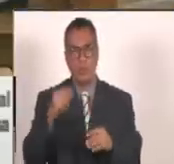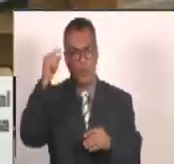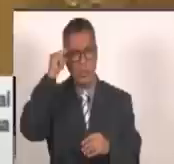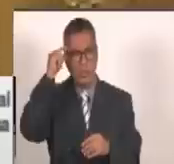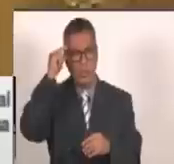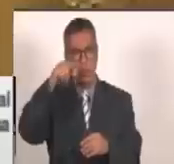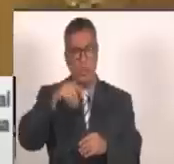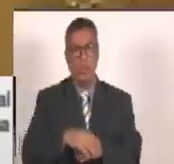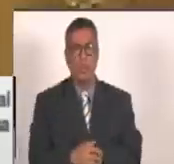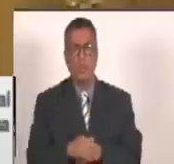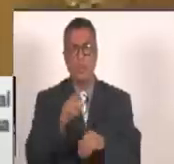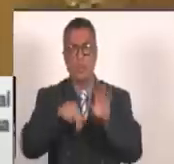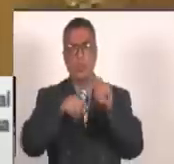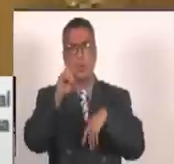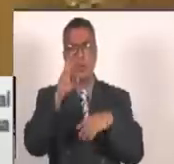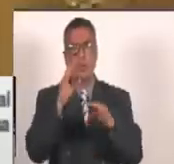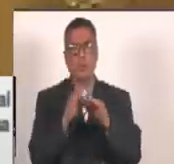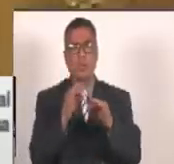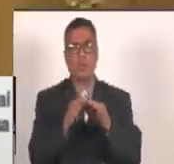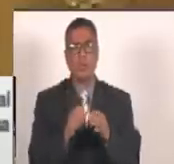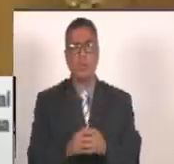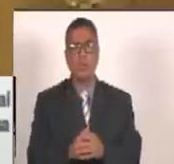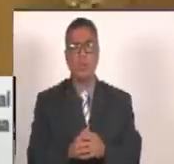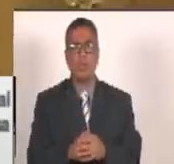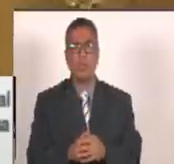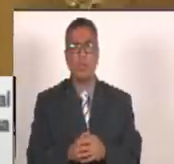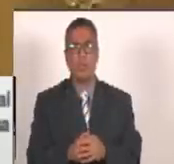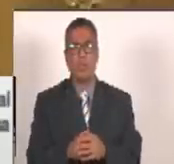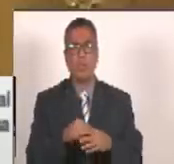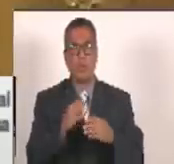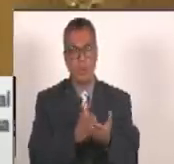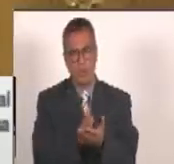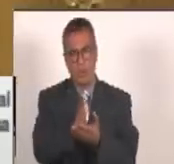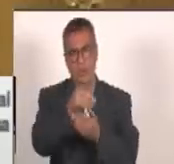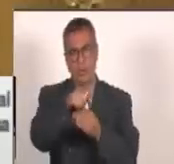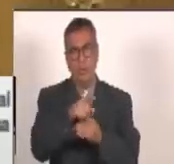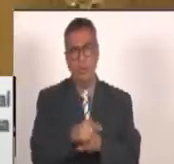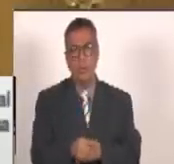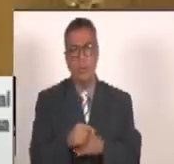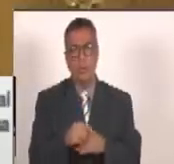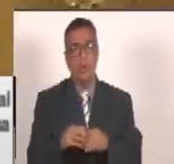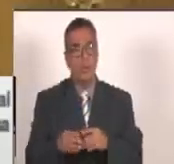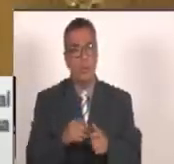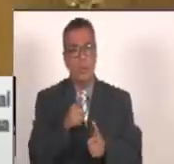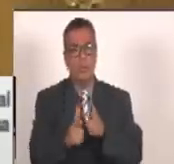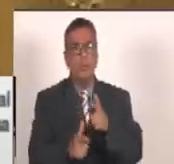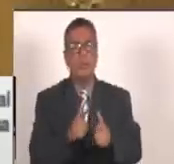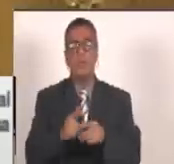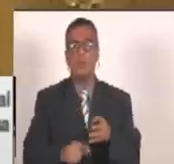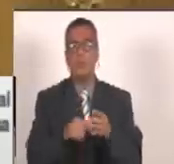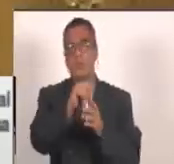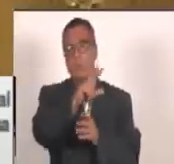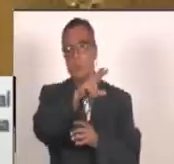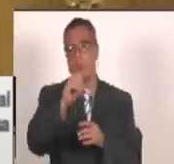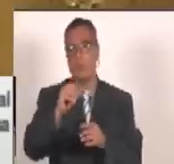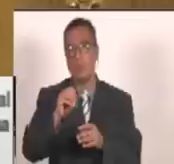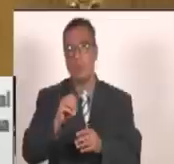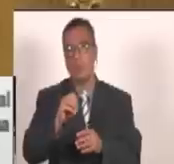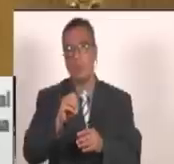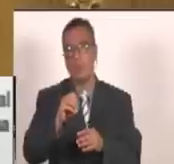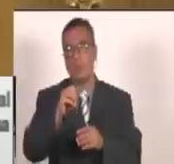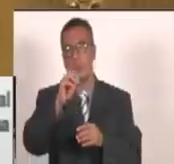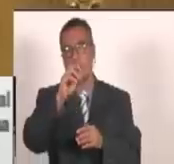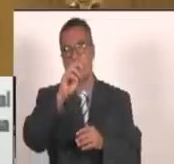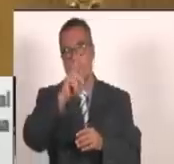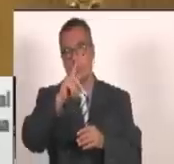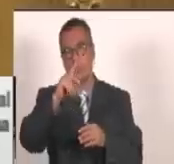día 12 de septiembre, pusimos rumbo en un tren que iba a 350 kilómetros por